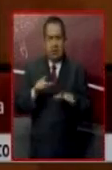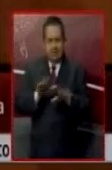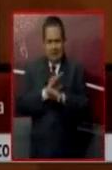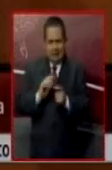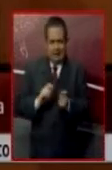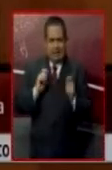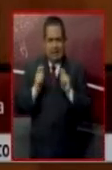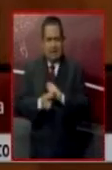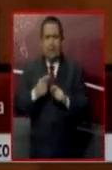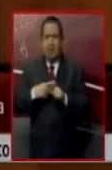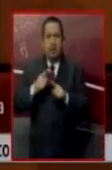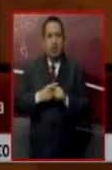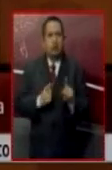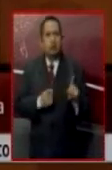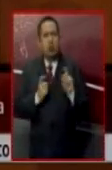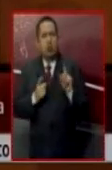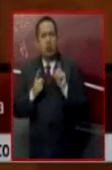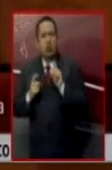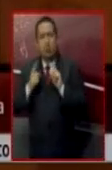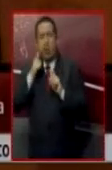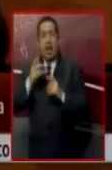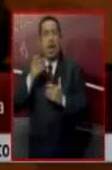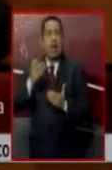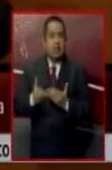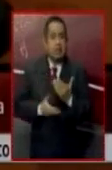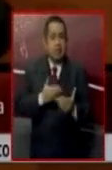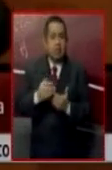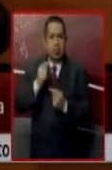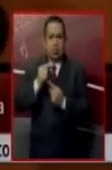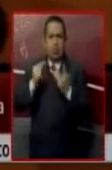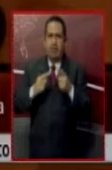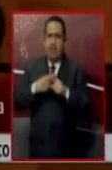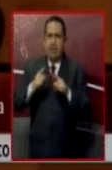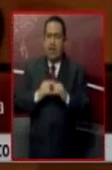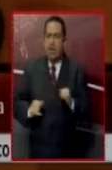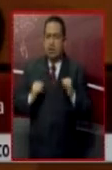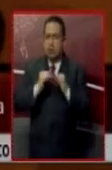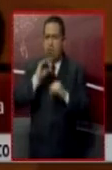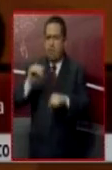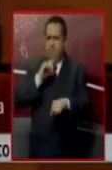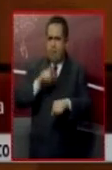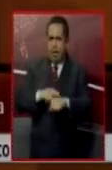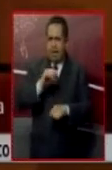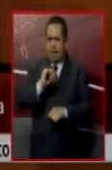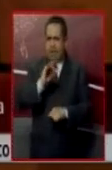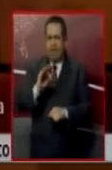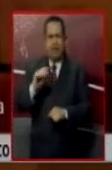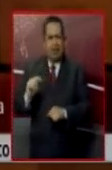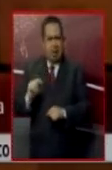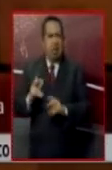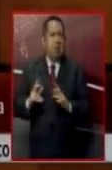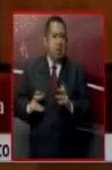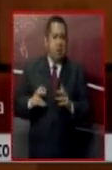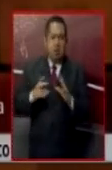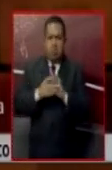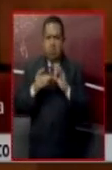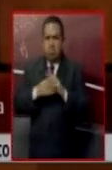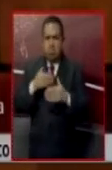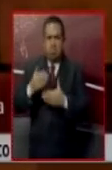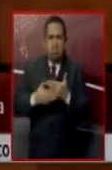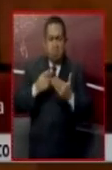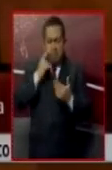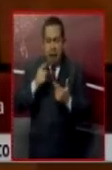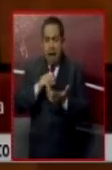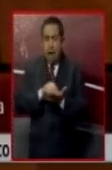de diversos cobros de los servicios que presta el Instituto Federal de Telecomunicaciones, incluyendo nuevos